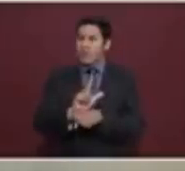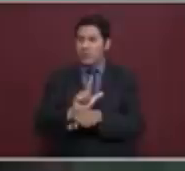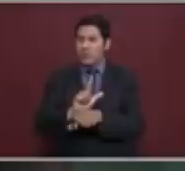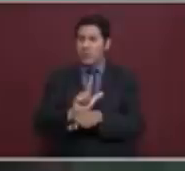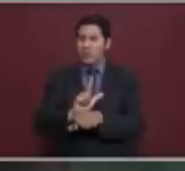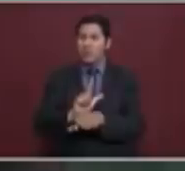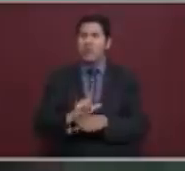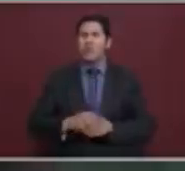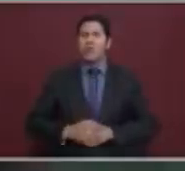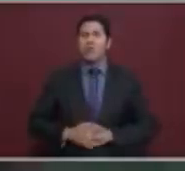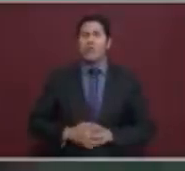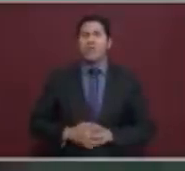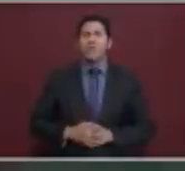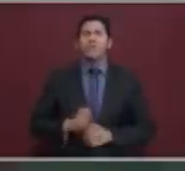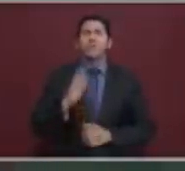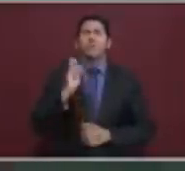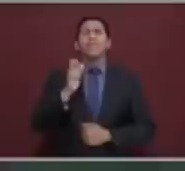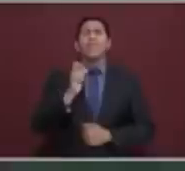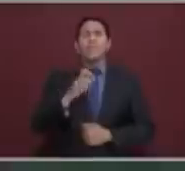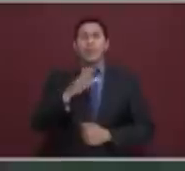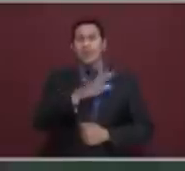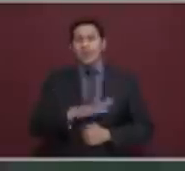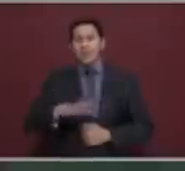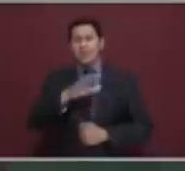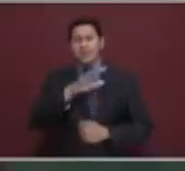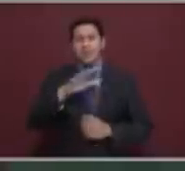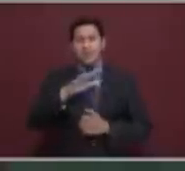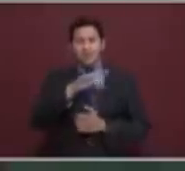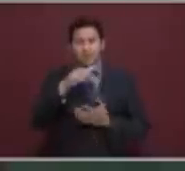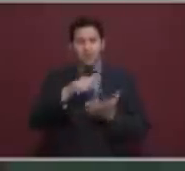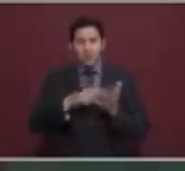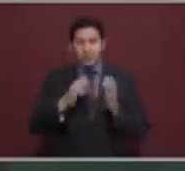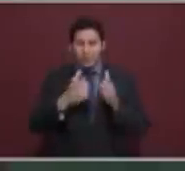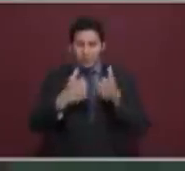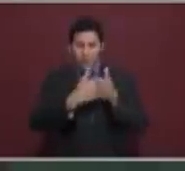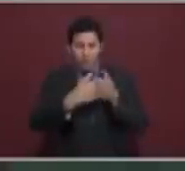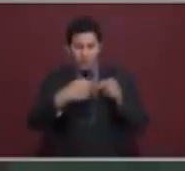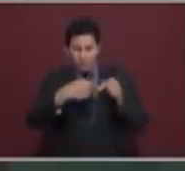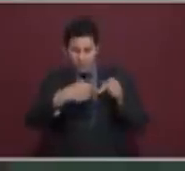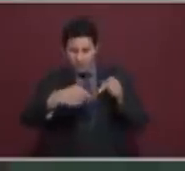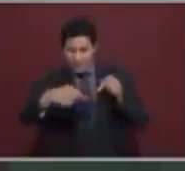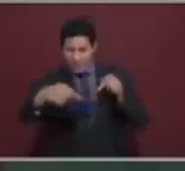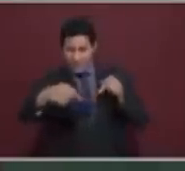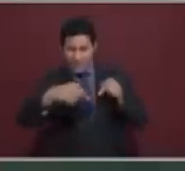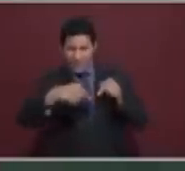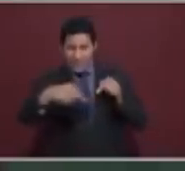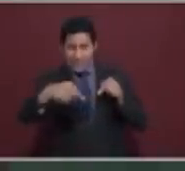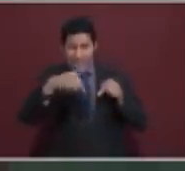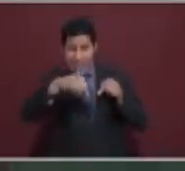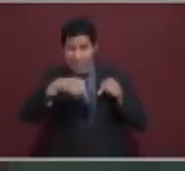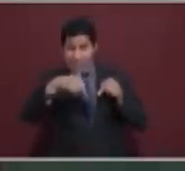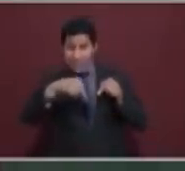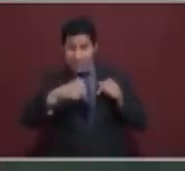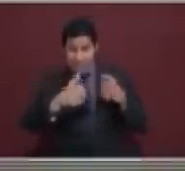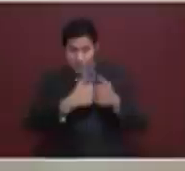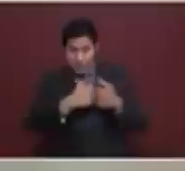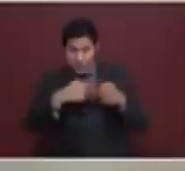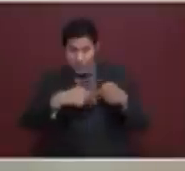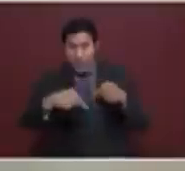hay una zona franca libre aquí en la frontera